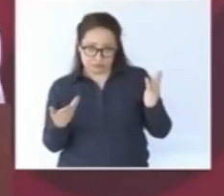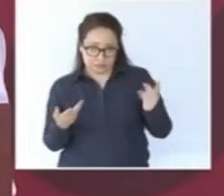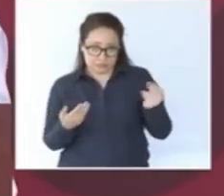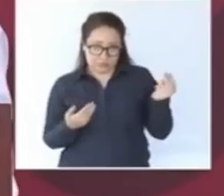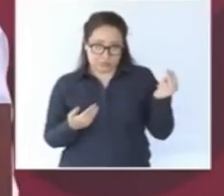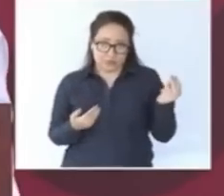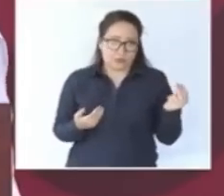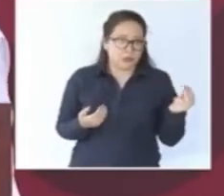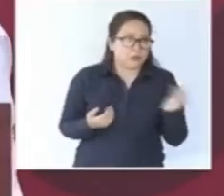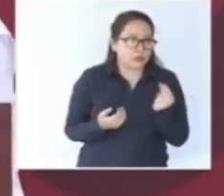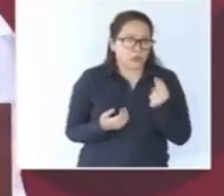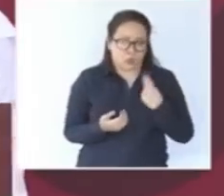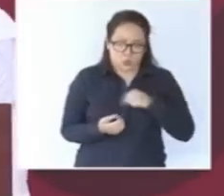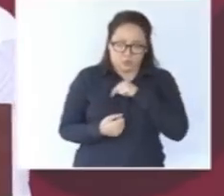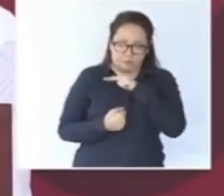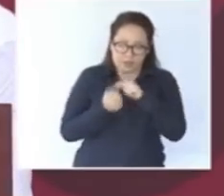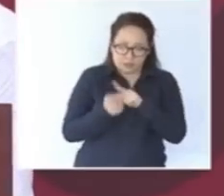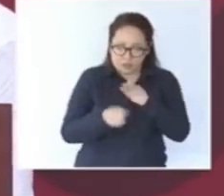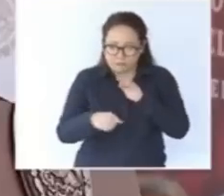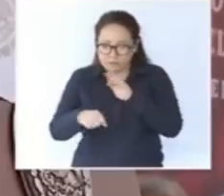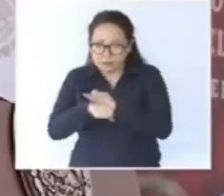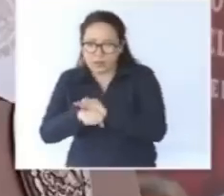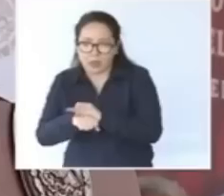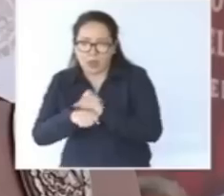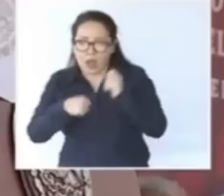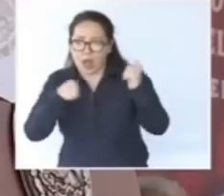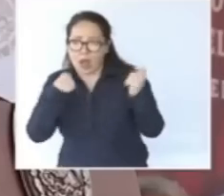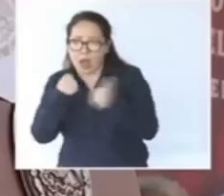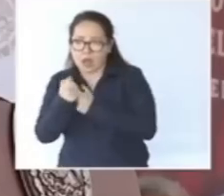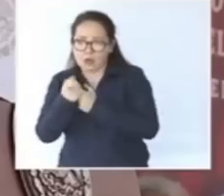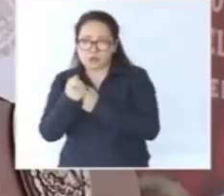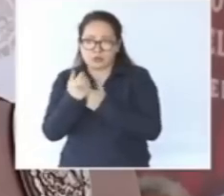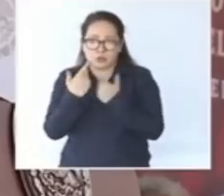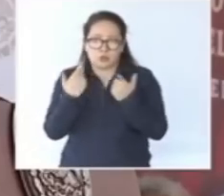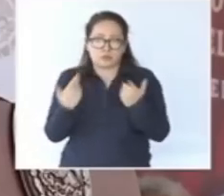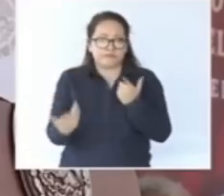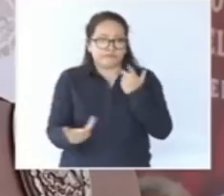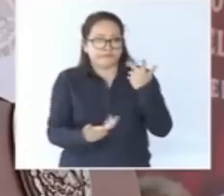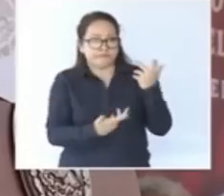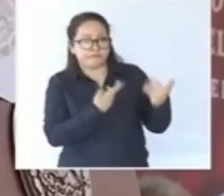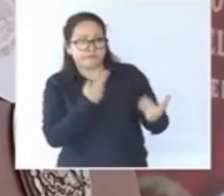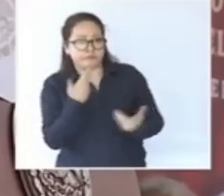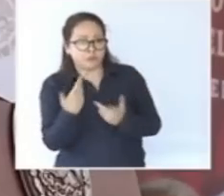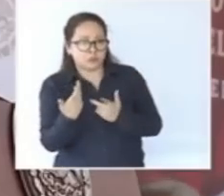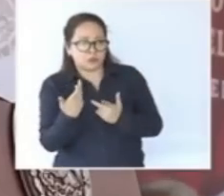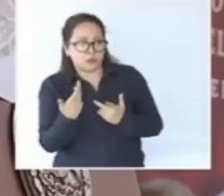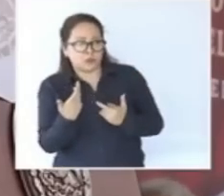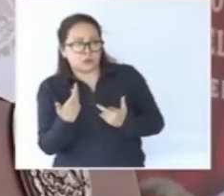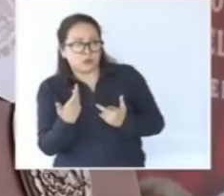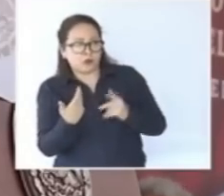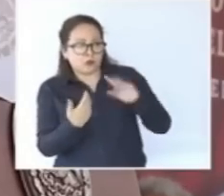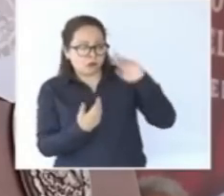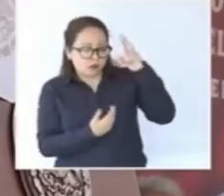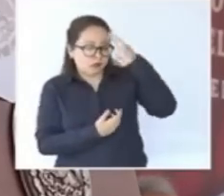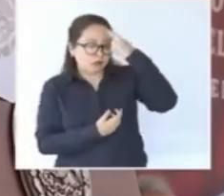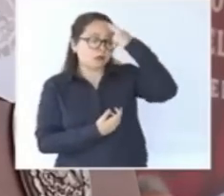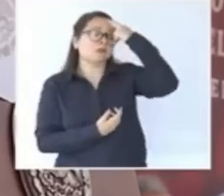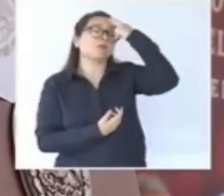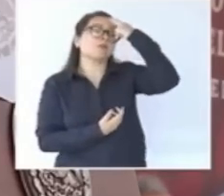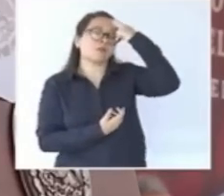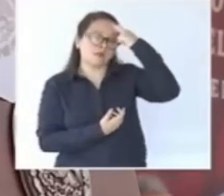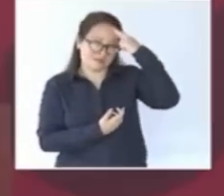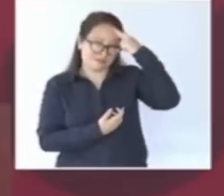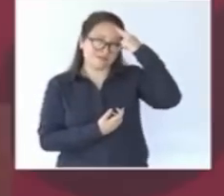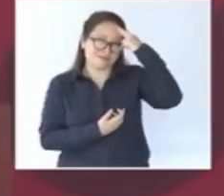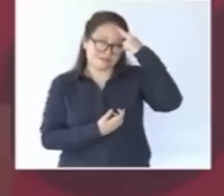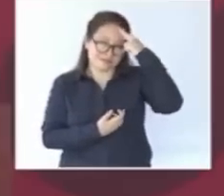defender nuestra soberanía, no debemos de olvidar que ya, como lo